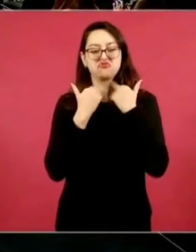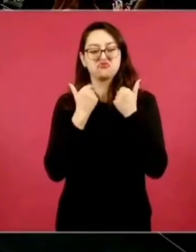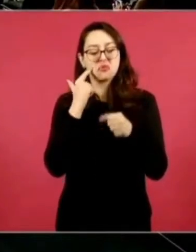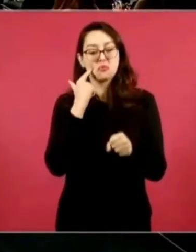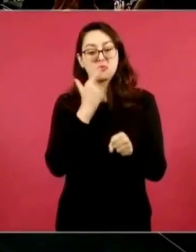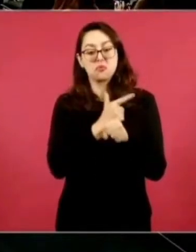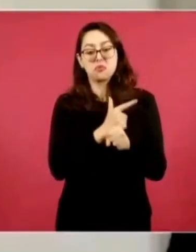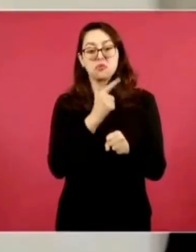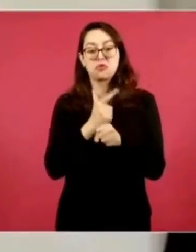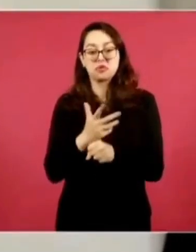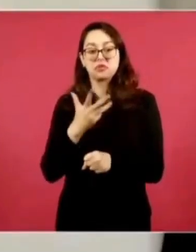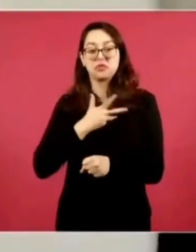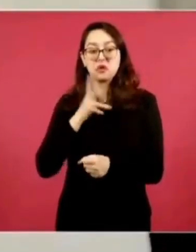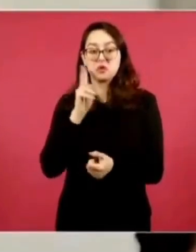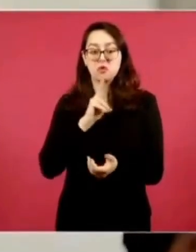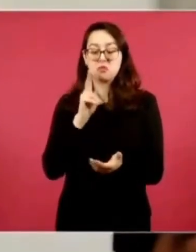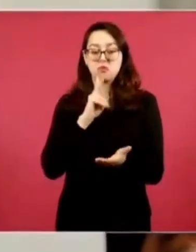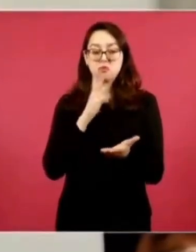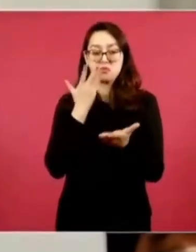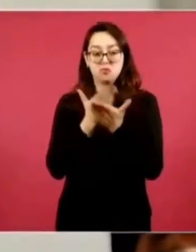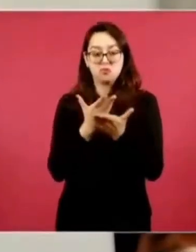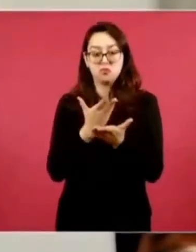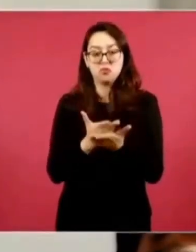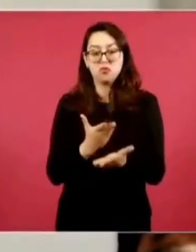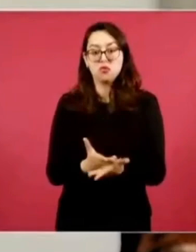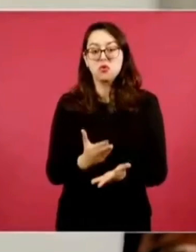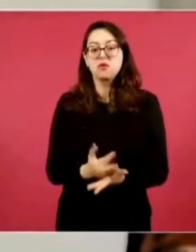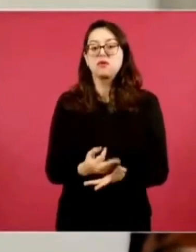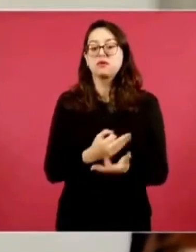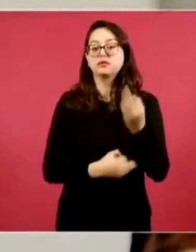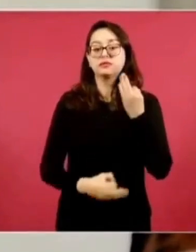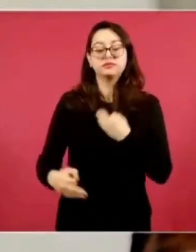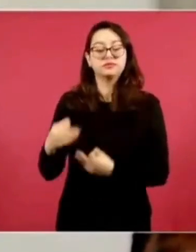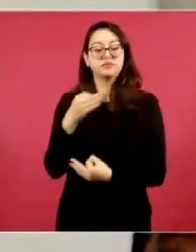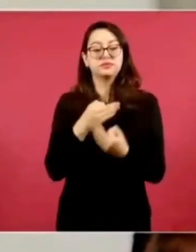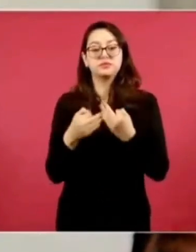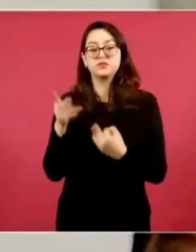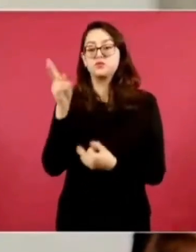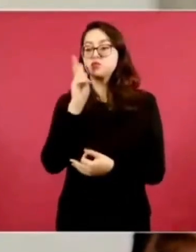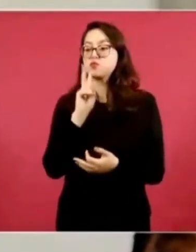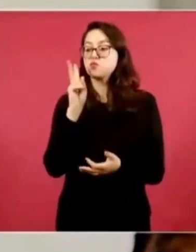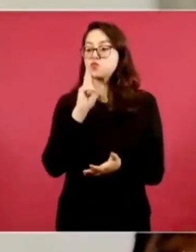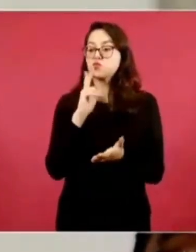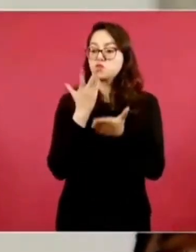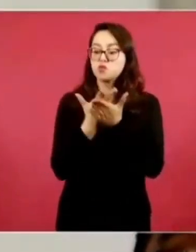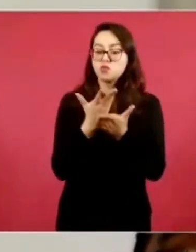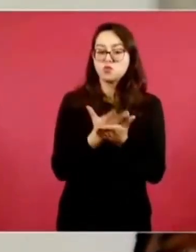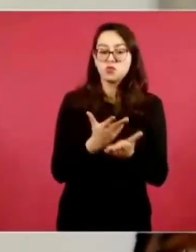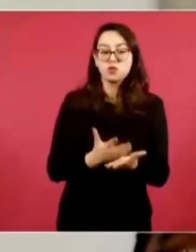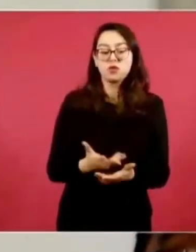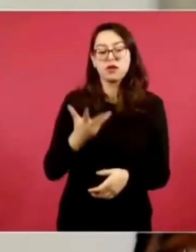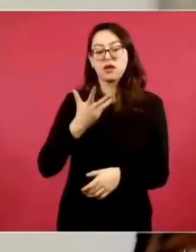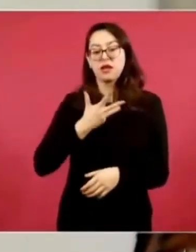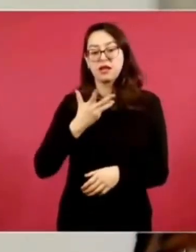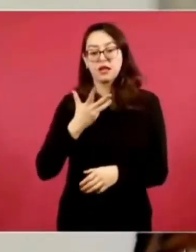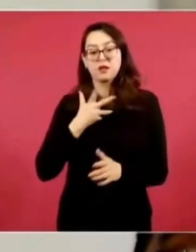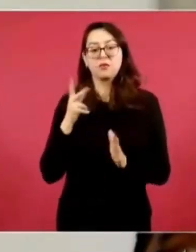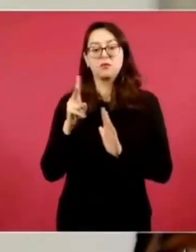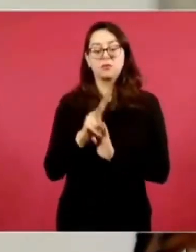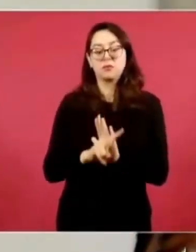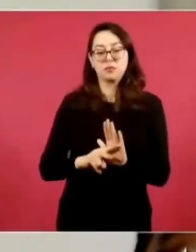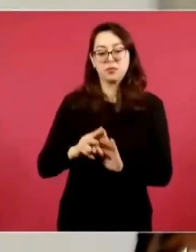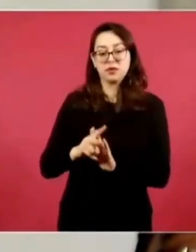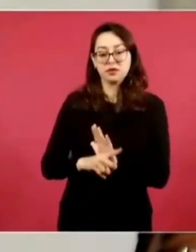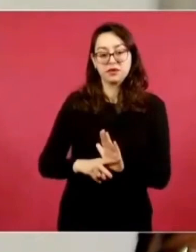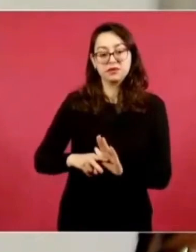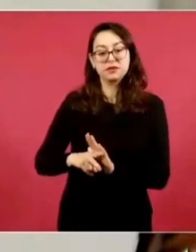tengo cómo sustentarlo. Todo lo que está saliendo ahorita de mi boca, traigo videos, traigo